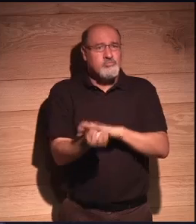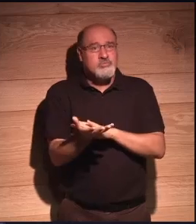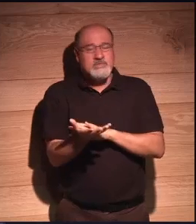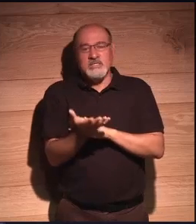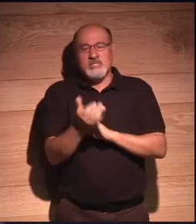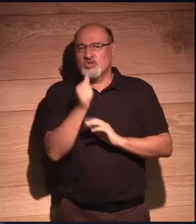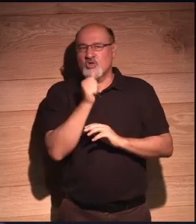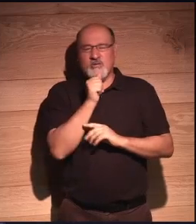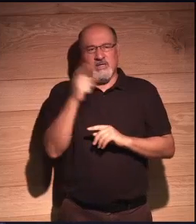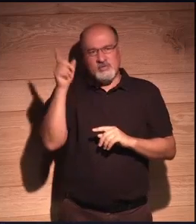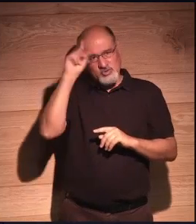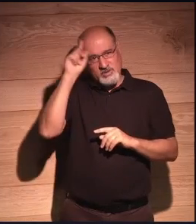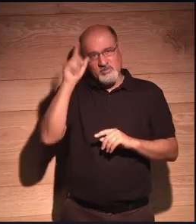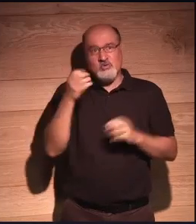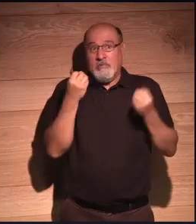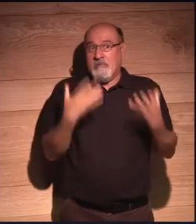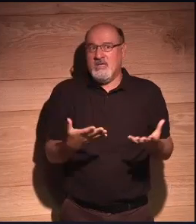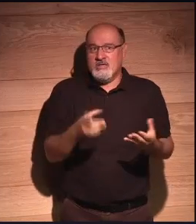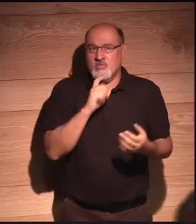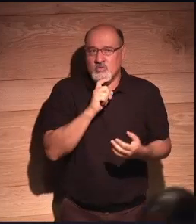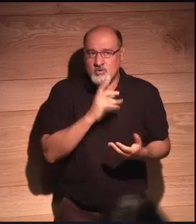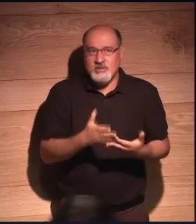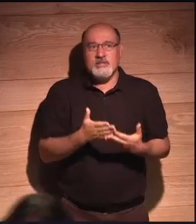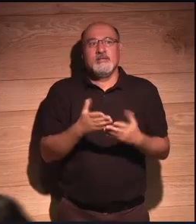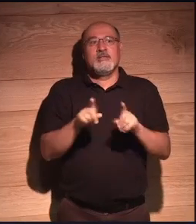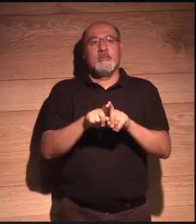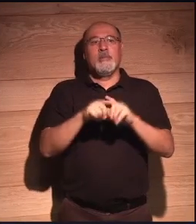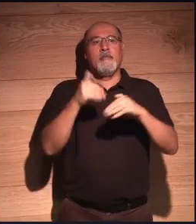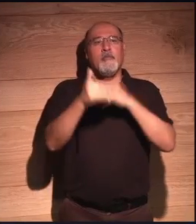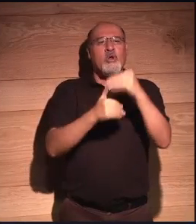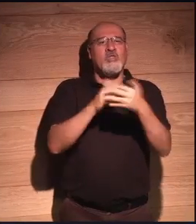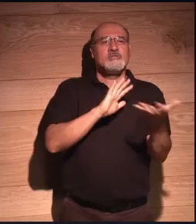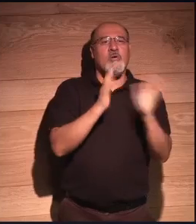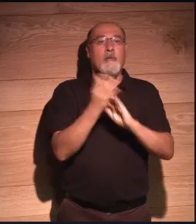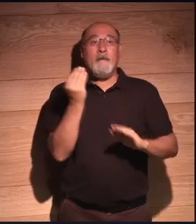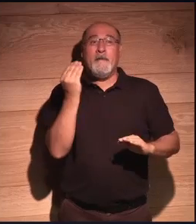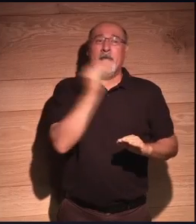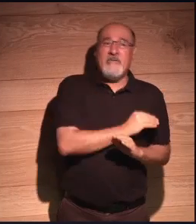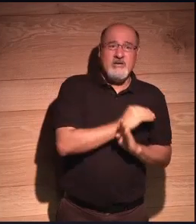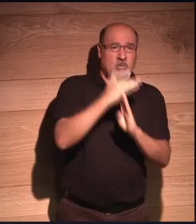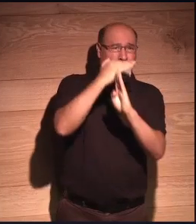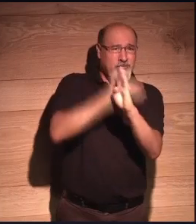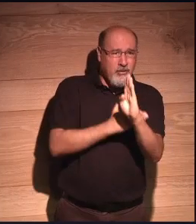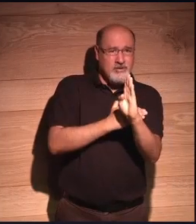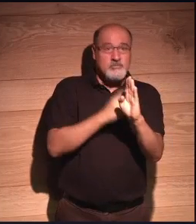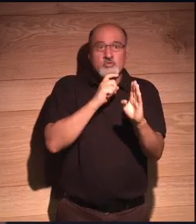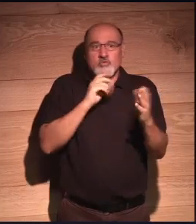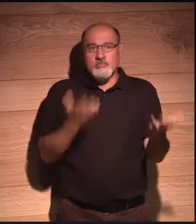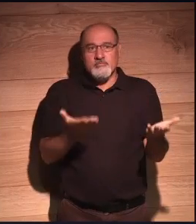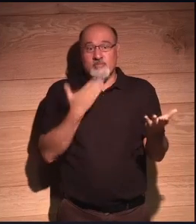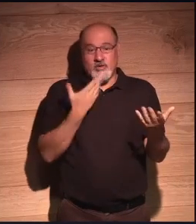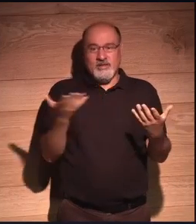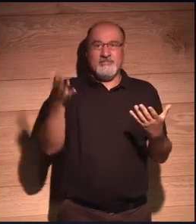todavía no controlamos muy bien. Tampoco controlamos muy bien los procesos de enfriamiento, porque obviamente no tenemos un laboratorio donde colocar una